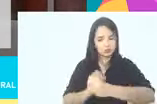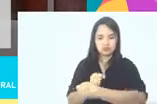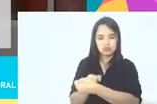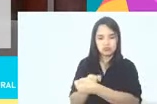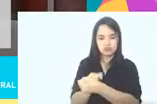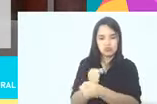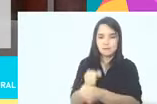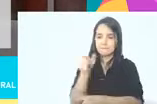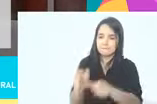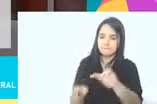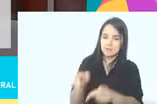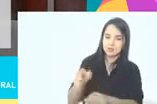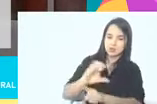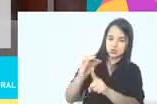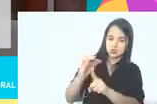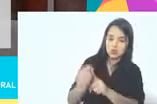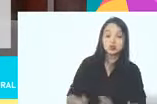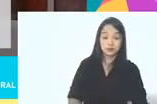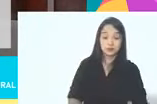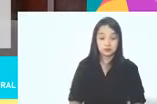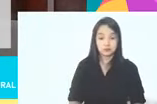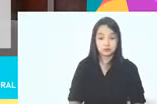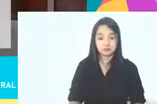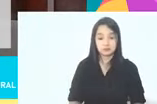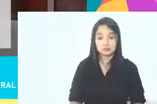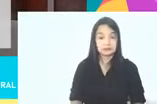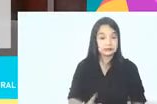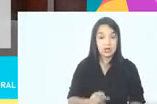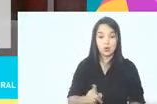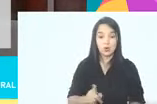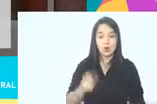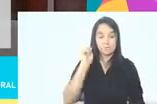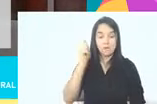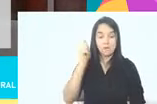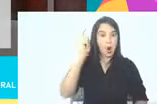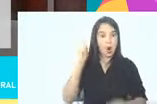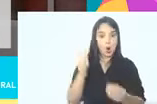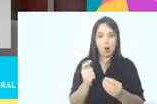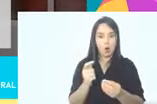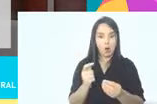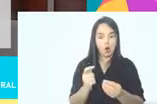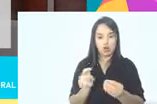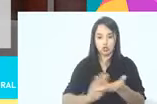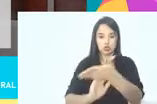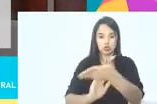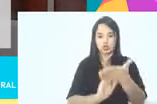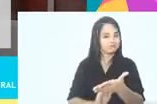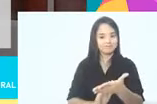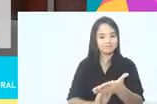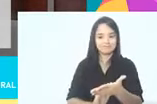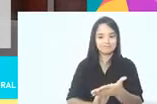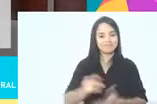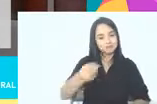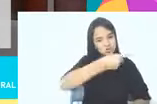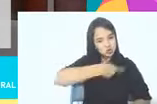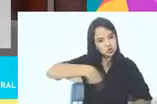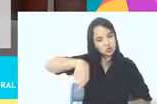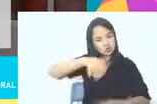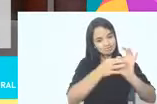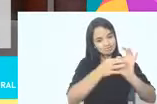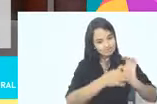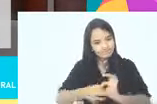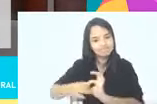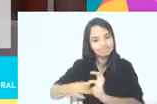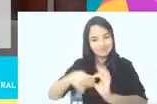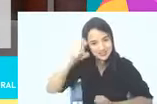van a participar y se van a beneficiar de este proyecto. Es una oportunidad única, créanme, que muchos departamentos quisieran tener en